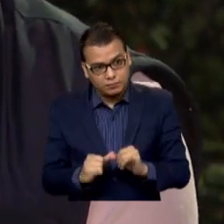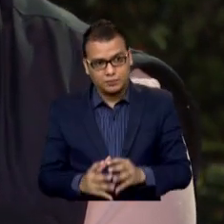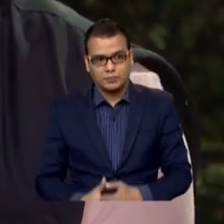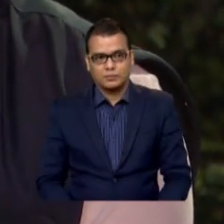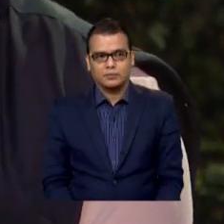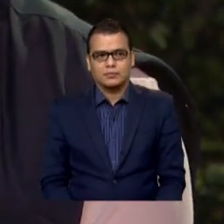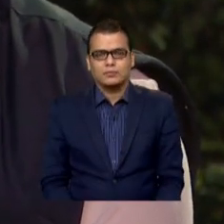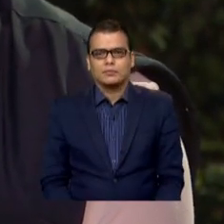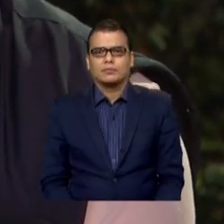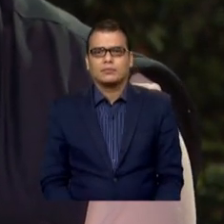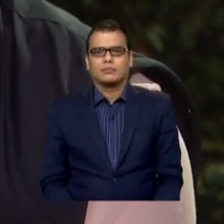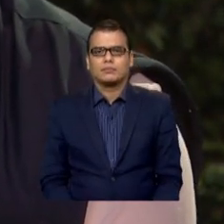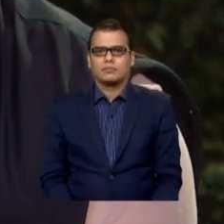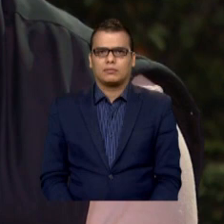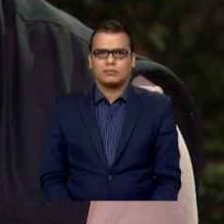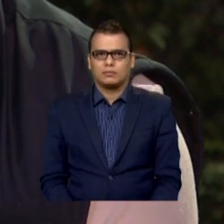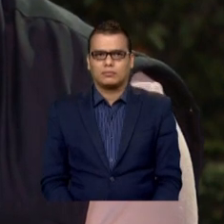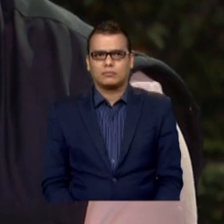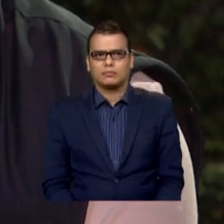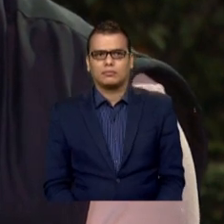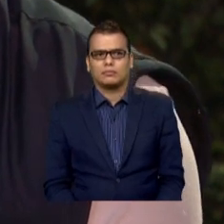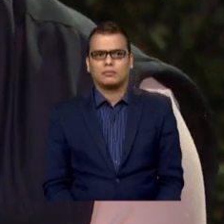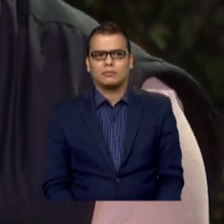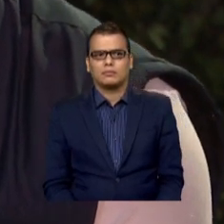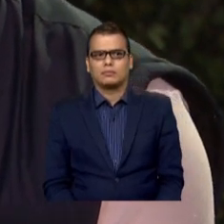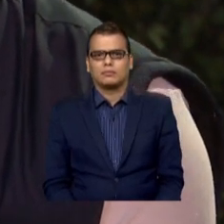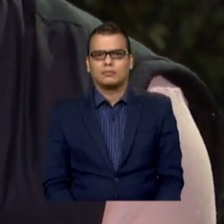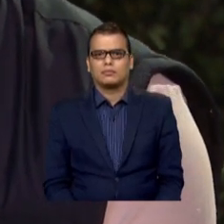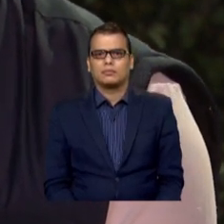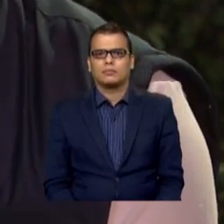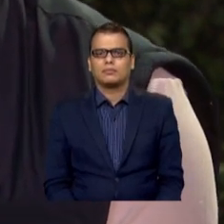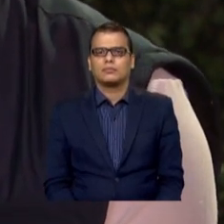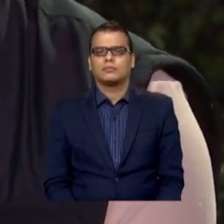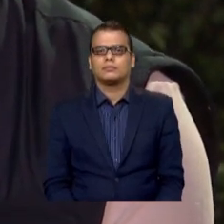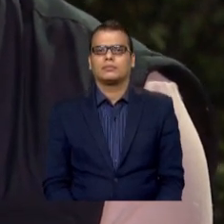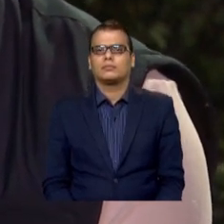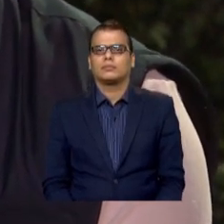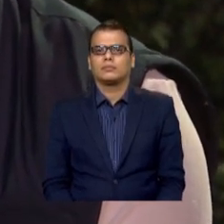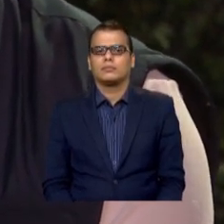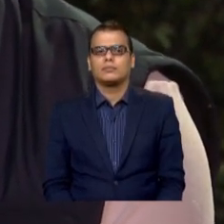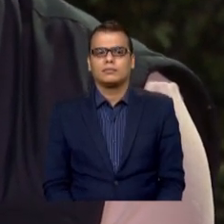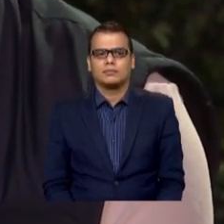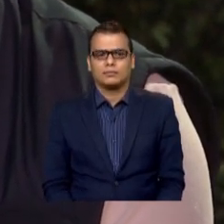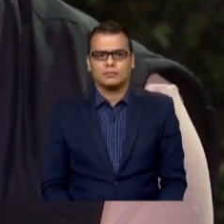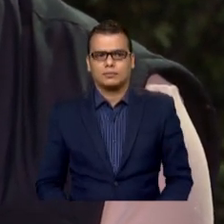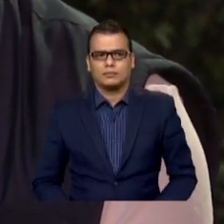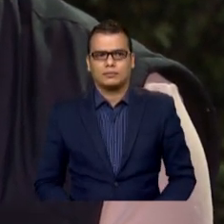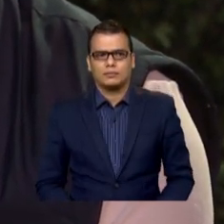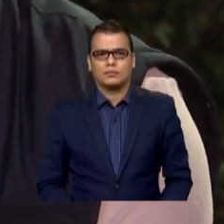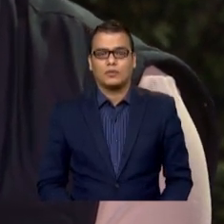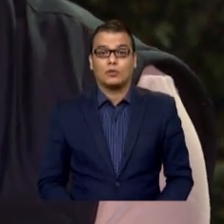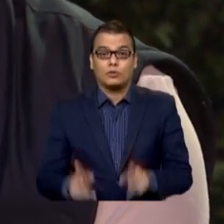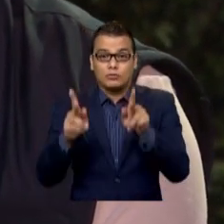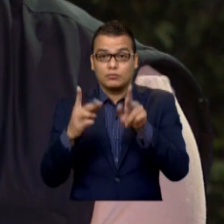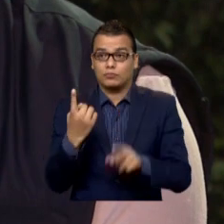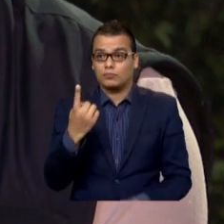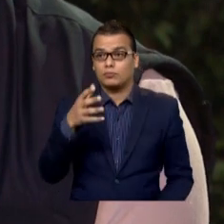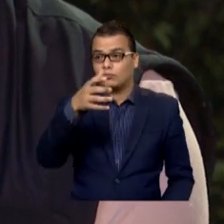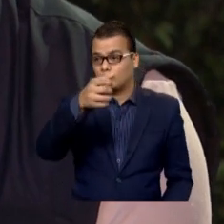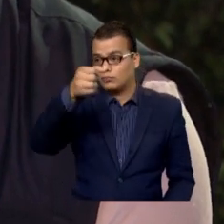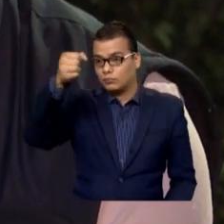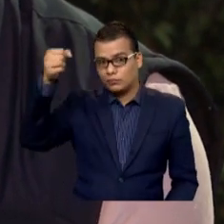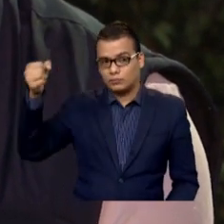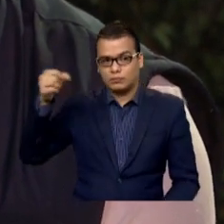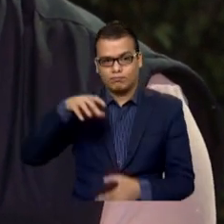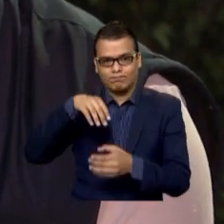cumpliendo. Algunos de ellos, seguramente son pocos, pero han estado violando la medida. Por eso esta semana se procedió a llevar a una persona que tenía este